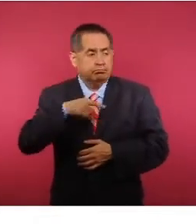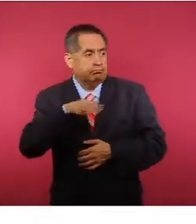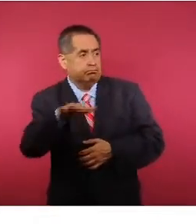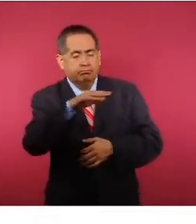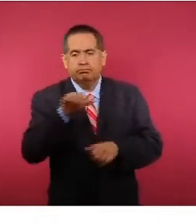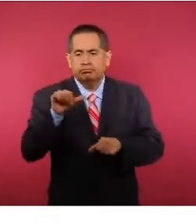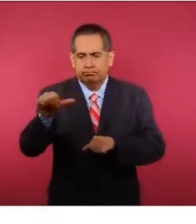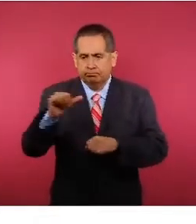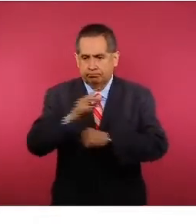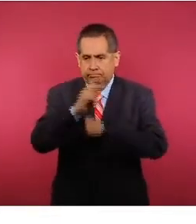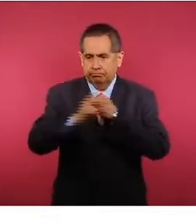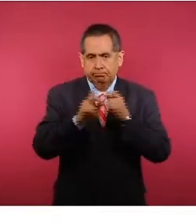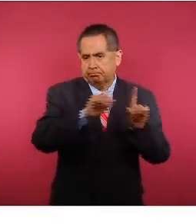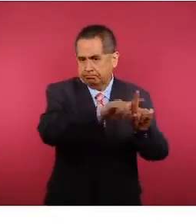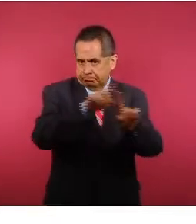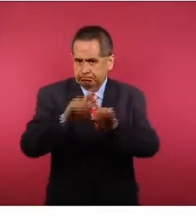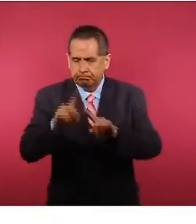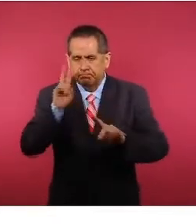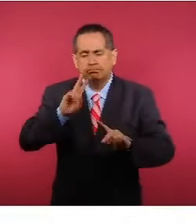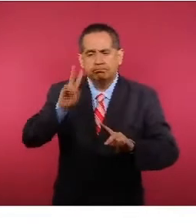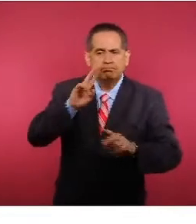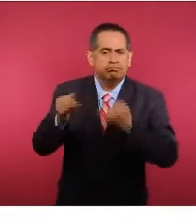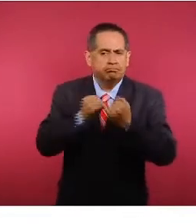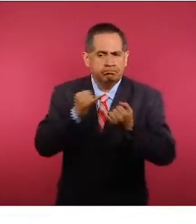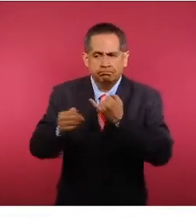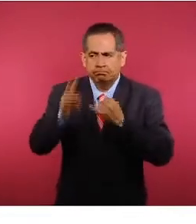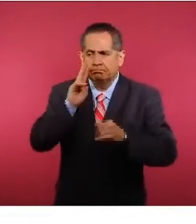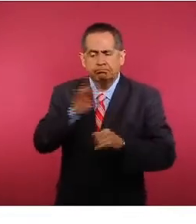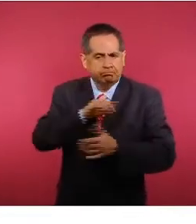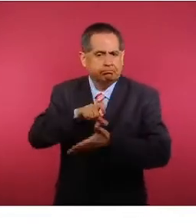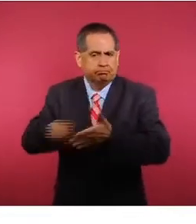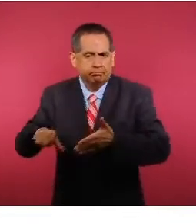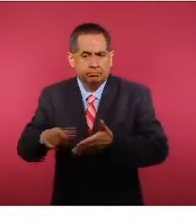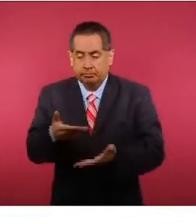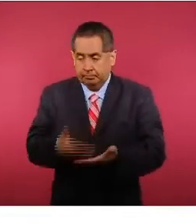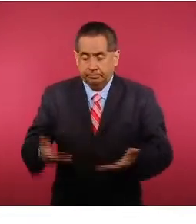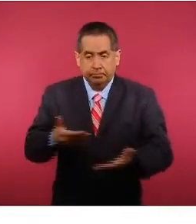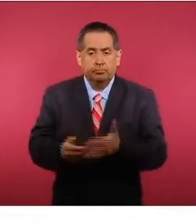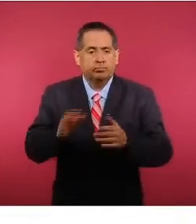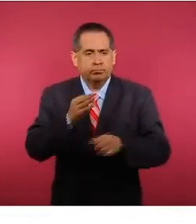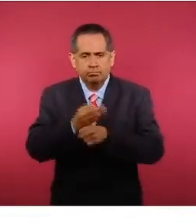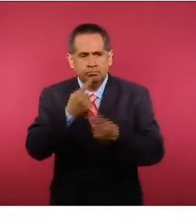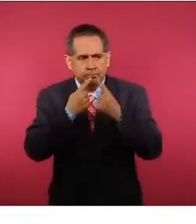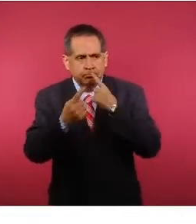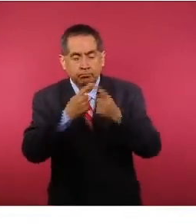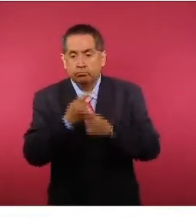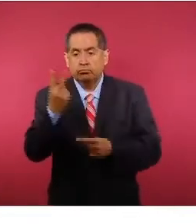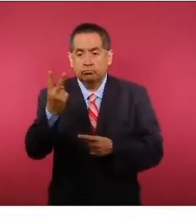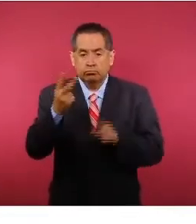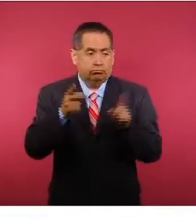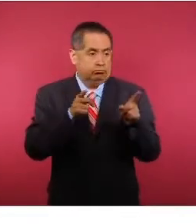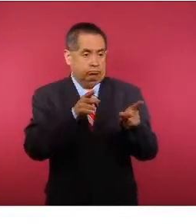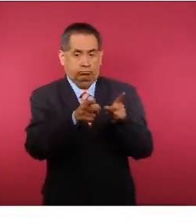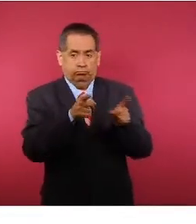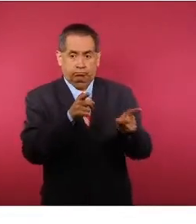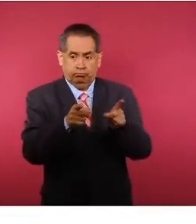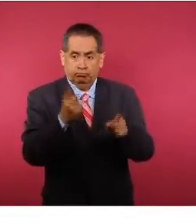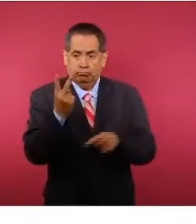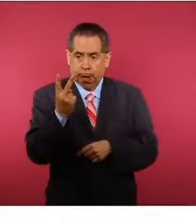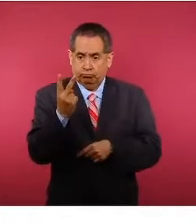16 países. De estos, al día de hoy, nos encontramos en negociación con dos potenciales